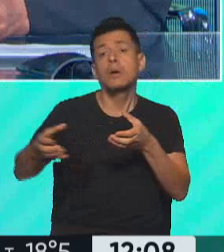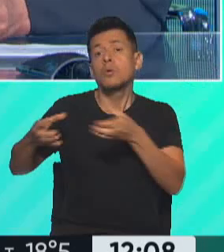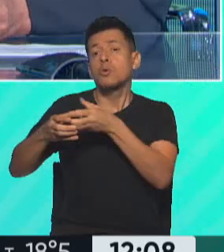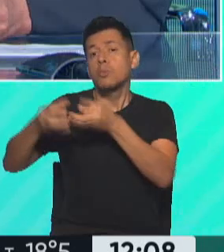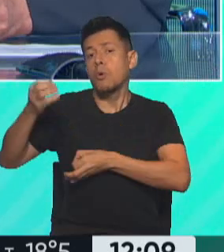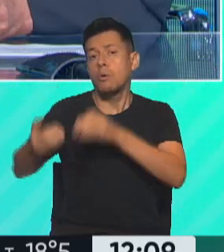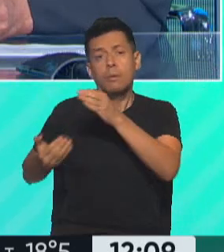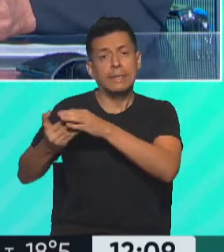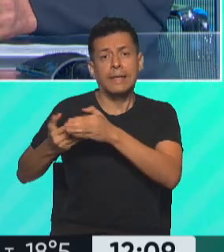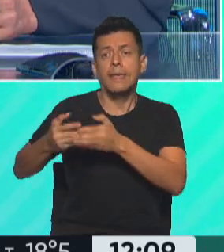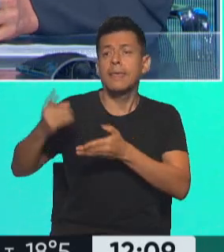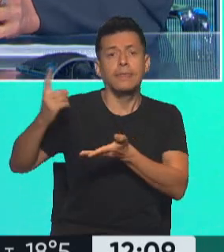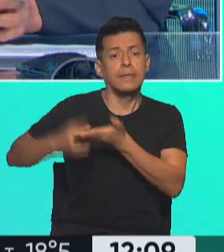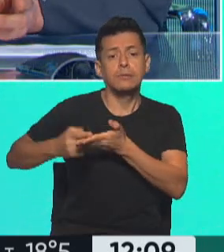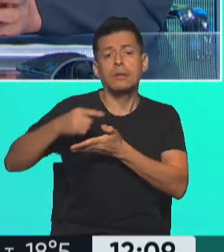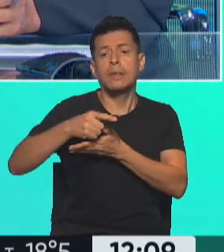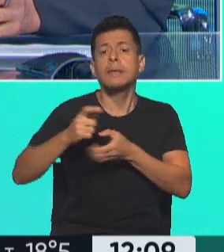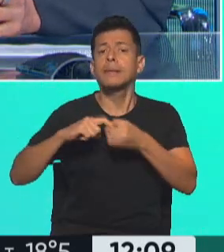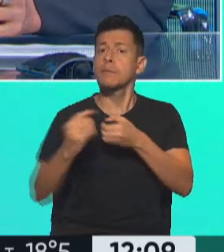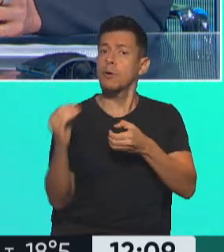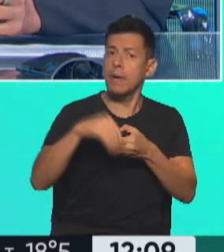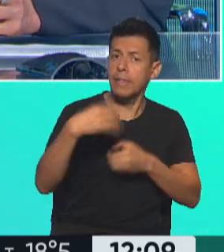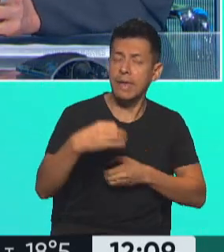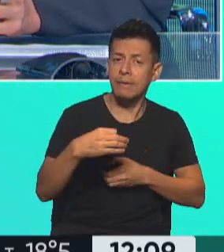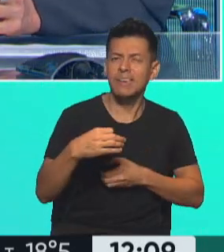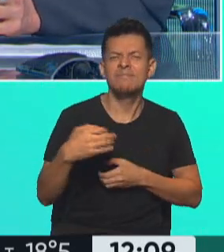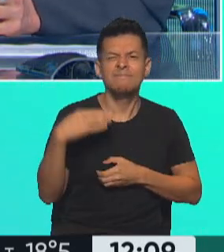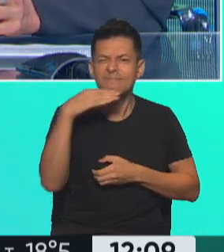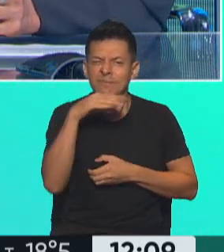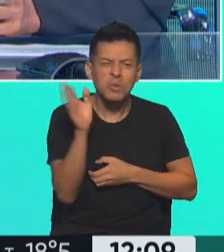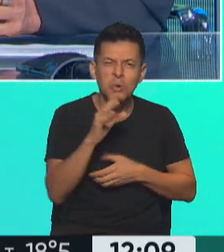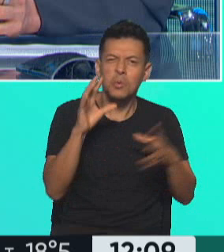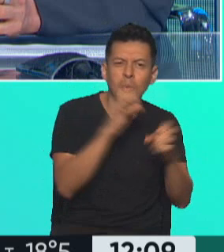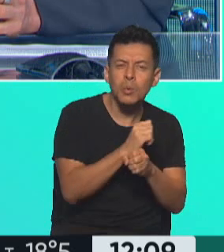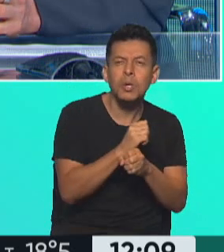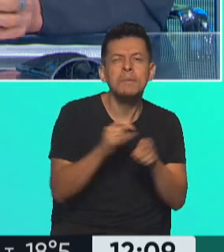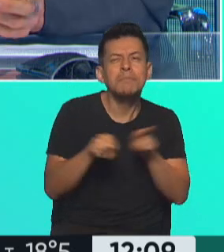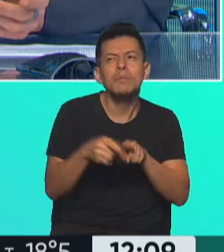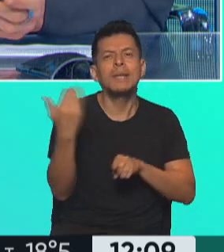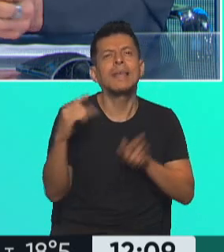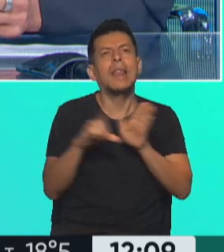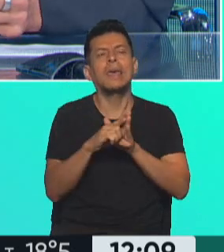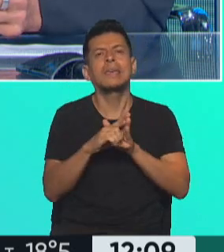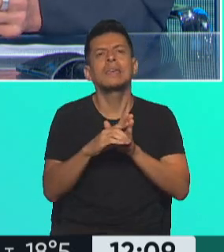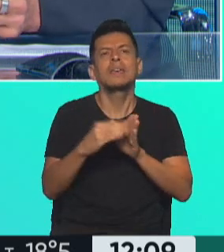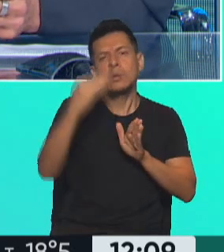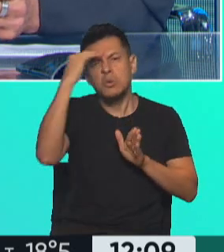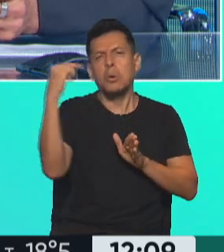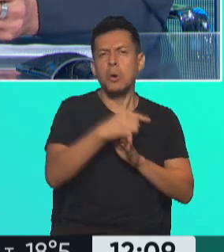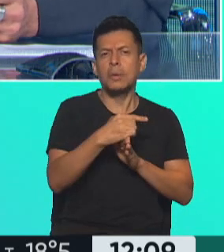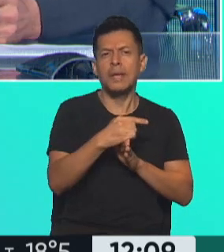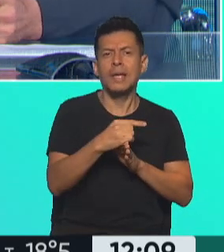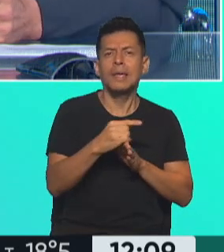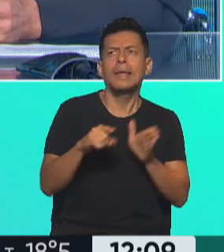estar designando en estos días? Bueno, es tan irregular como la ley que declararon inconstitucional, ¿no? Revalidando una ley que había